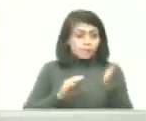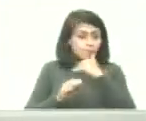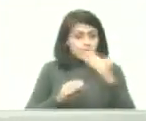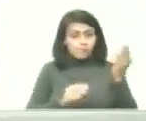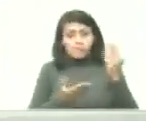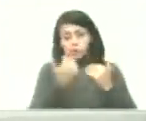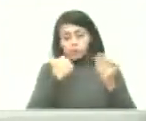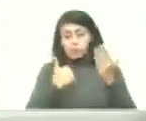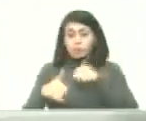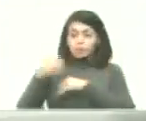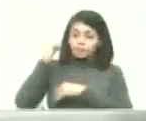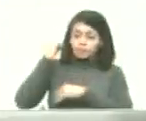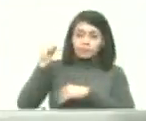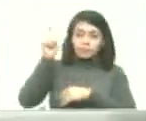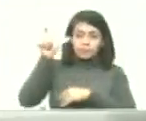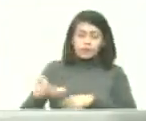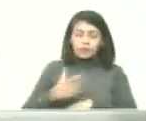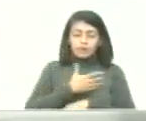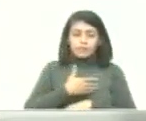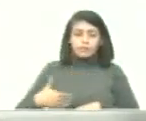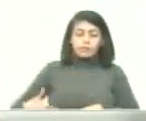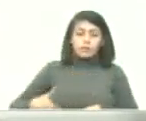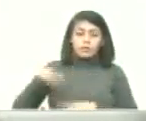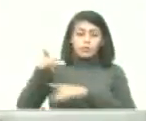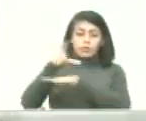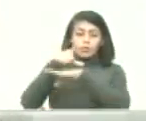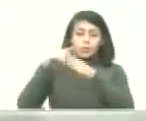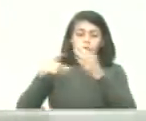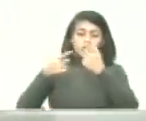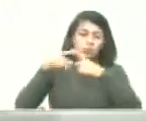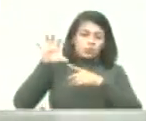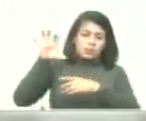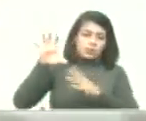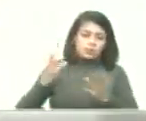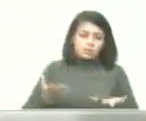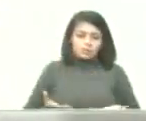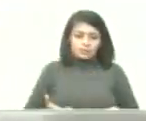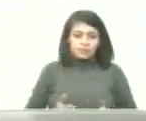a asesinar al presidente de un gobierno de otro país.